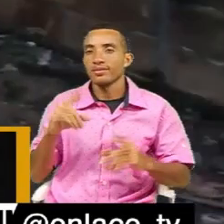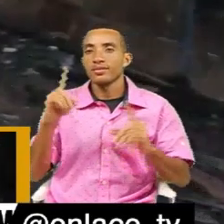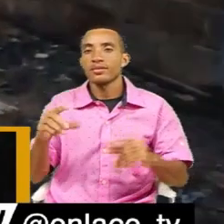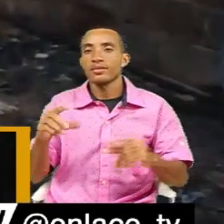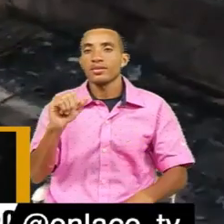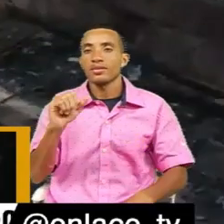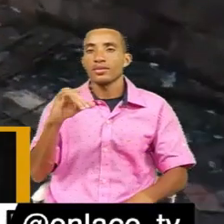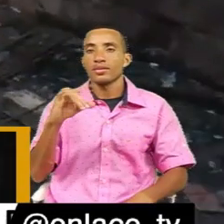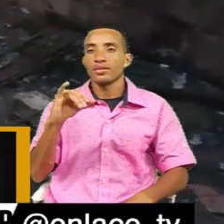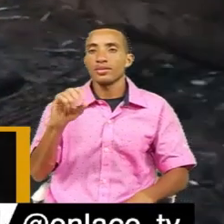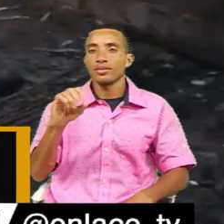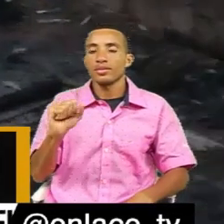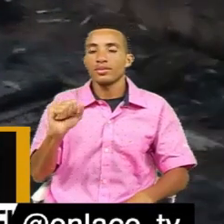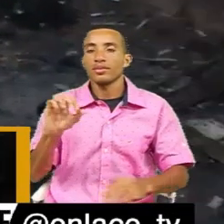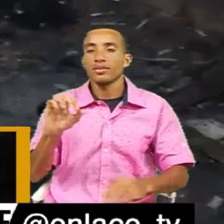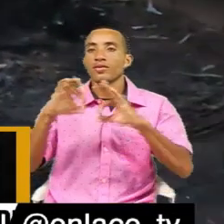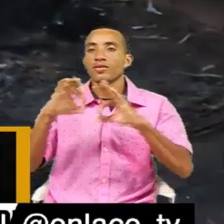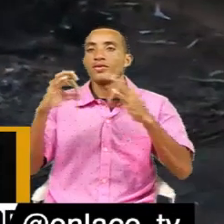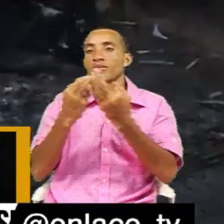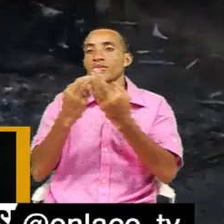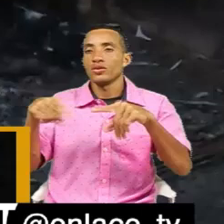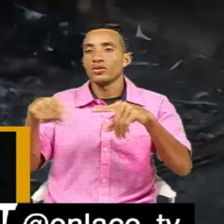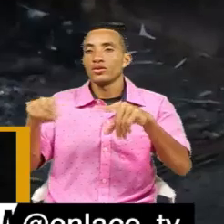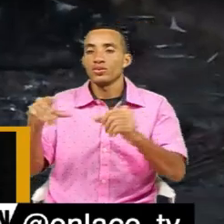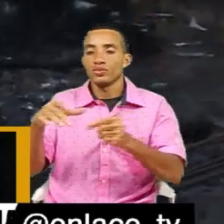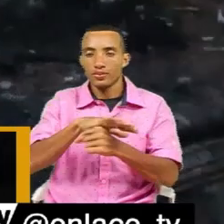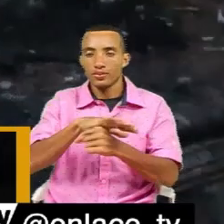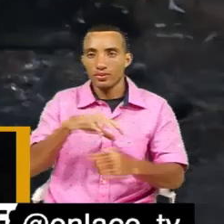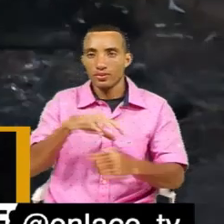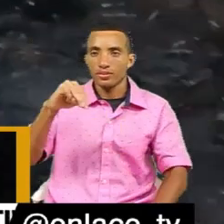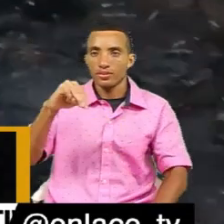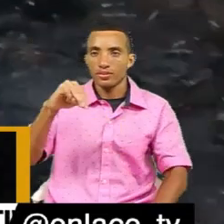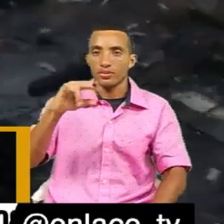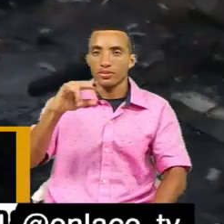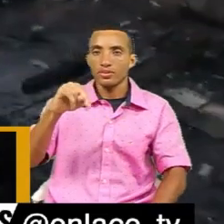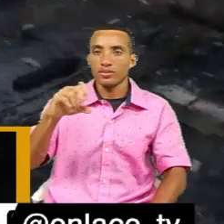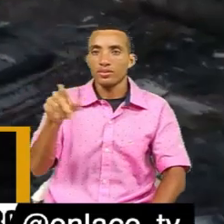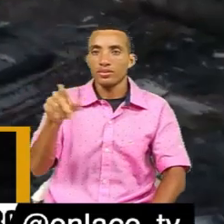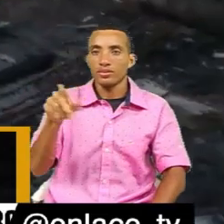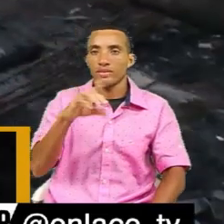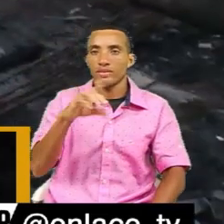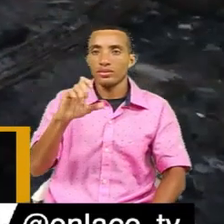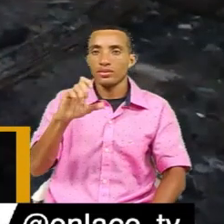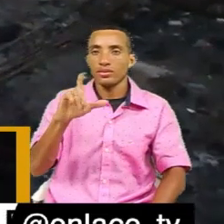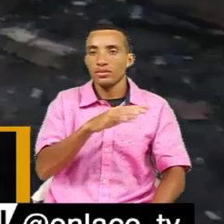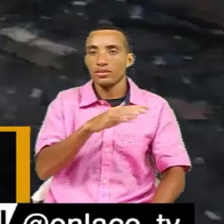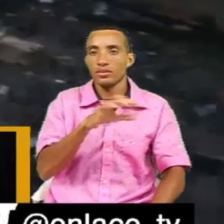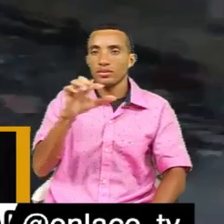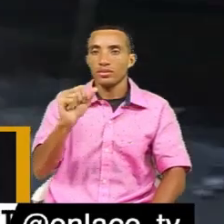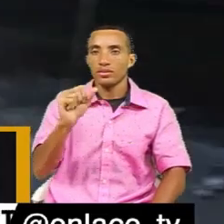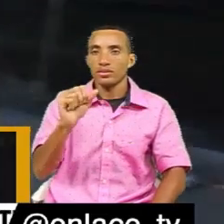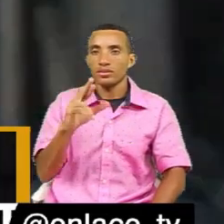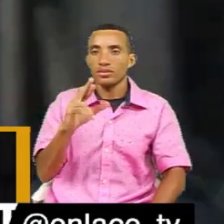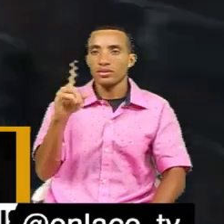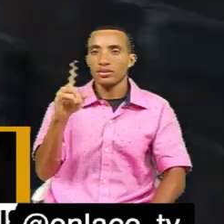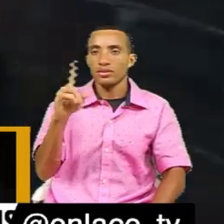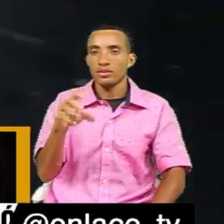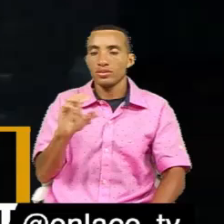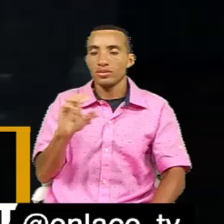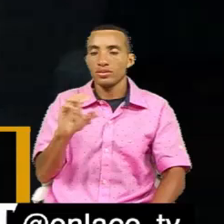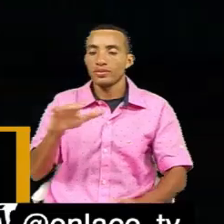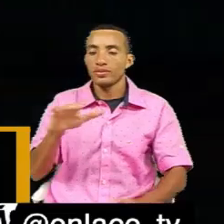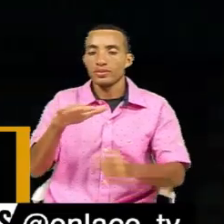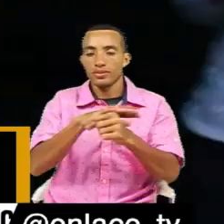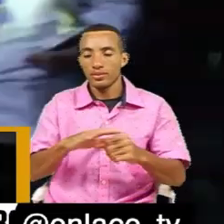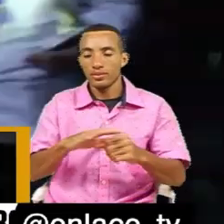y su familia en esta su vivienda ubicada en el barrio Minas del Paraíso. Pues es la información que generamos desde ese sector de la Comuna 7